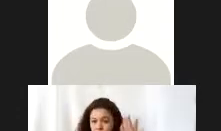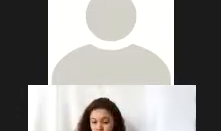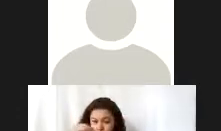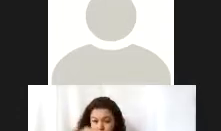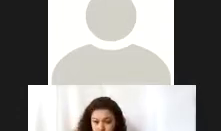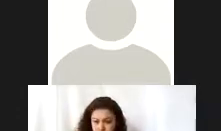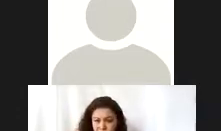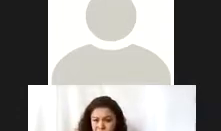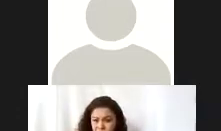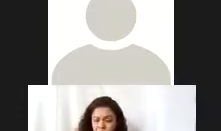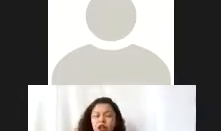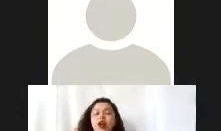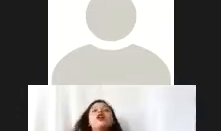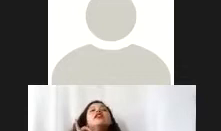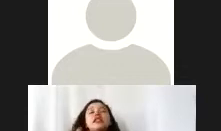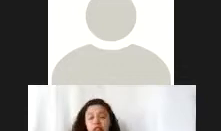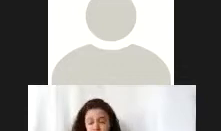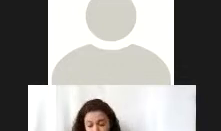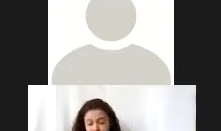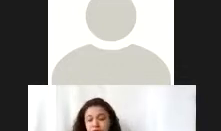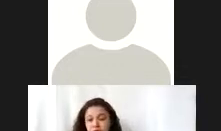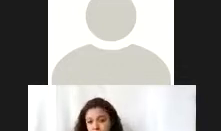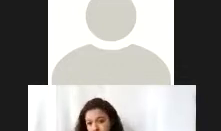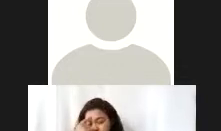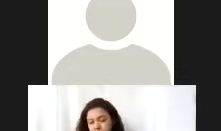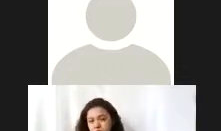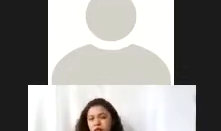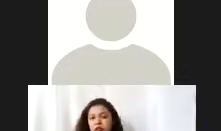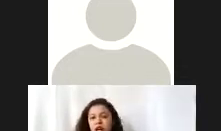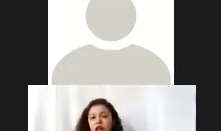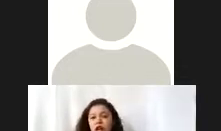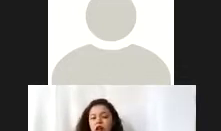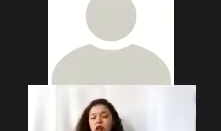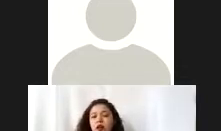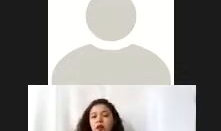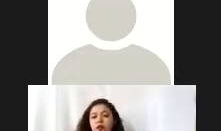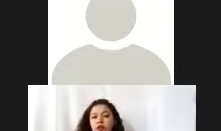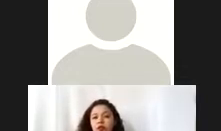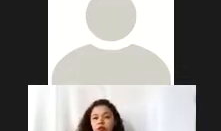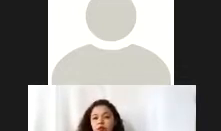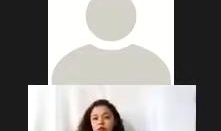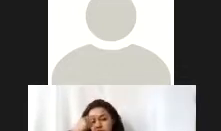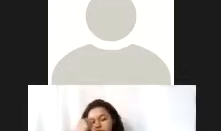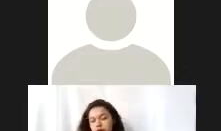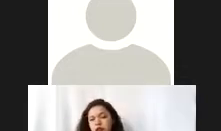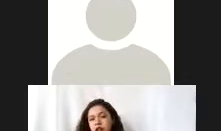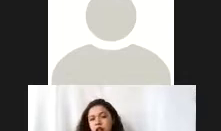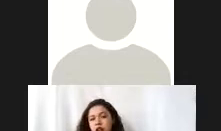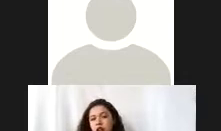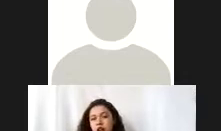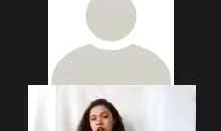Sí, como parte de las variables, lo pongo ahí para ya a la hora de los